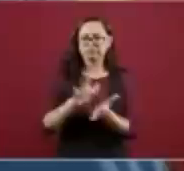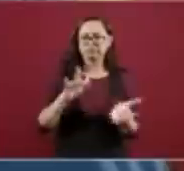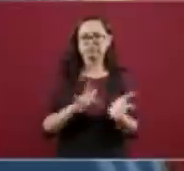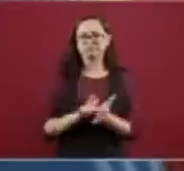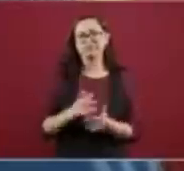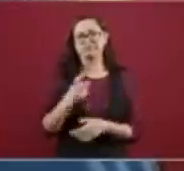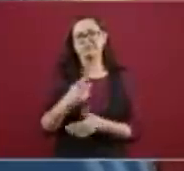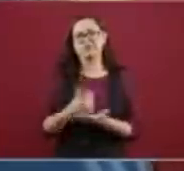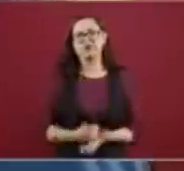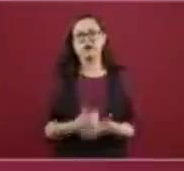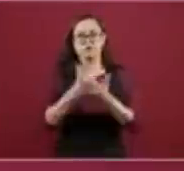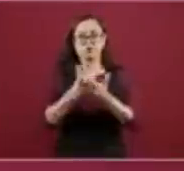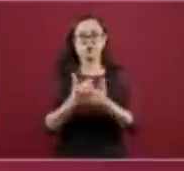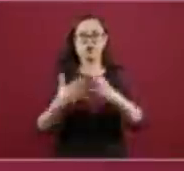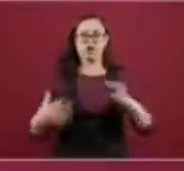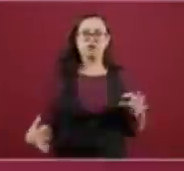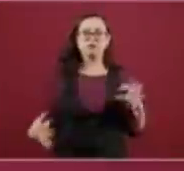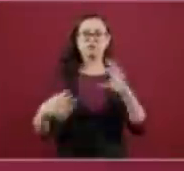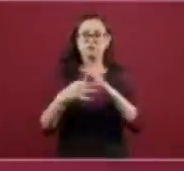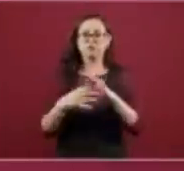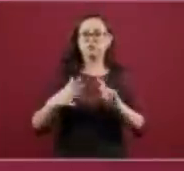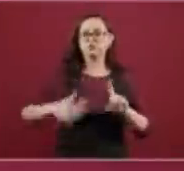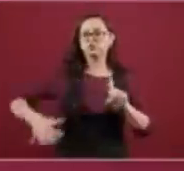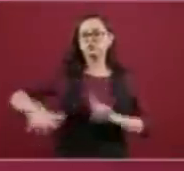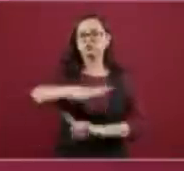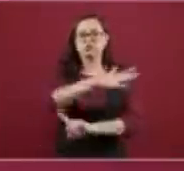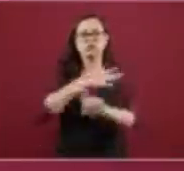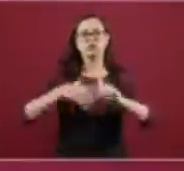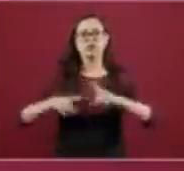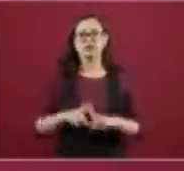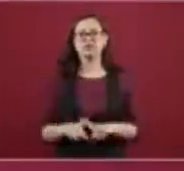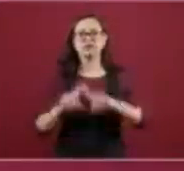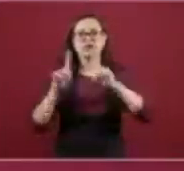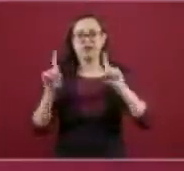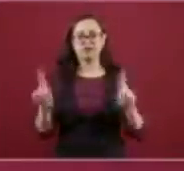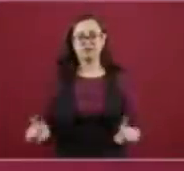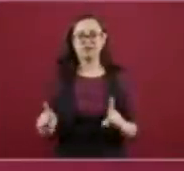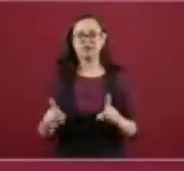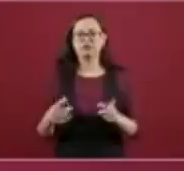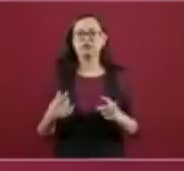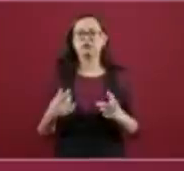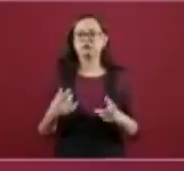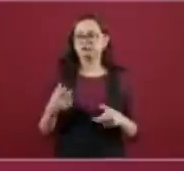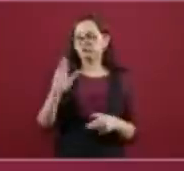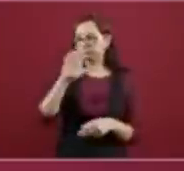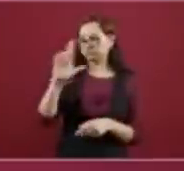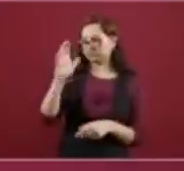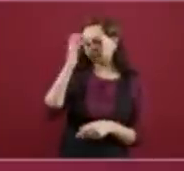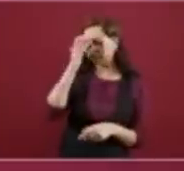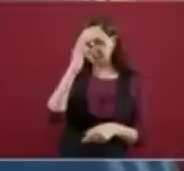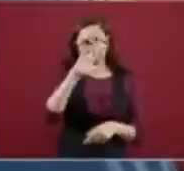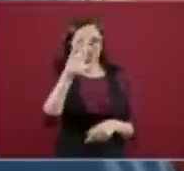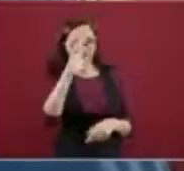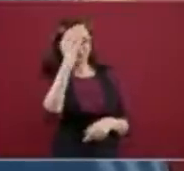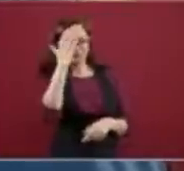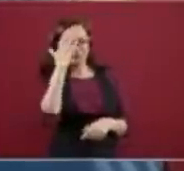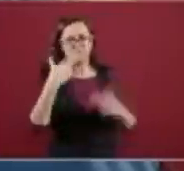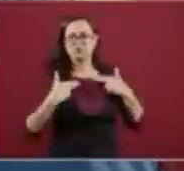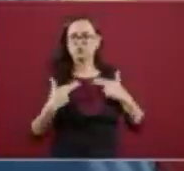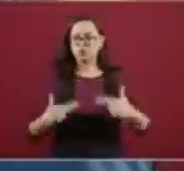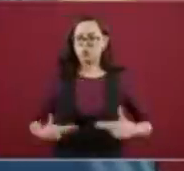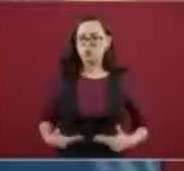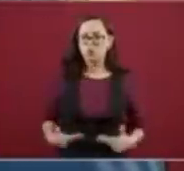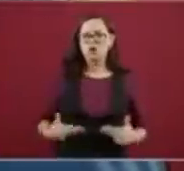también una distinta forma de sociedad, una forma de sociedad en donde todos nos reconocemos como humanos y